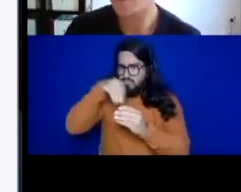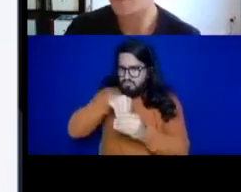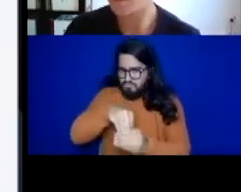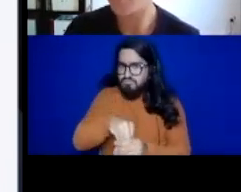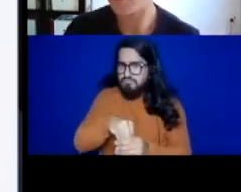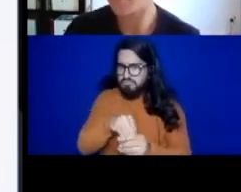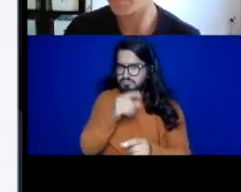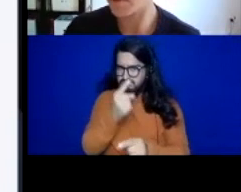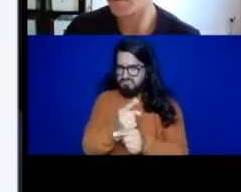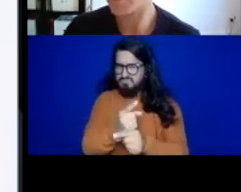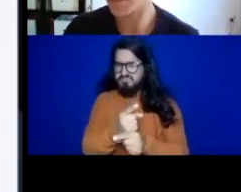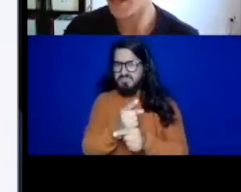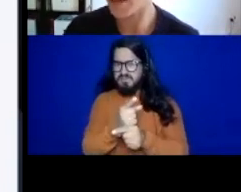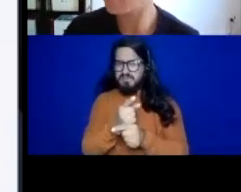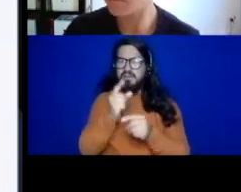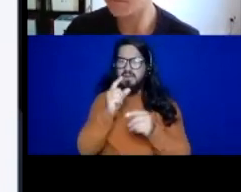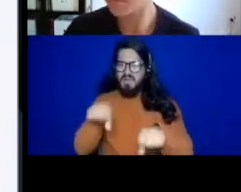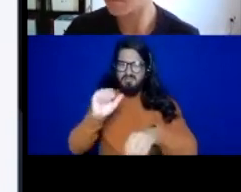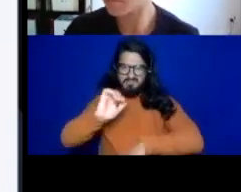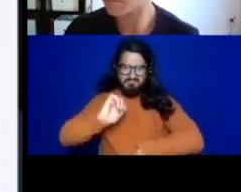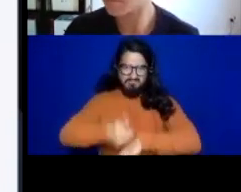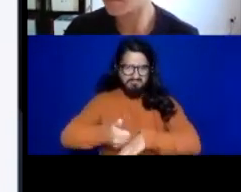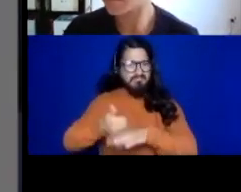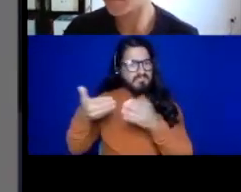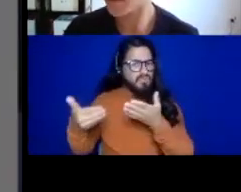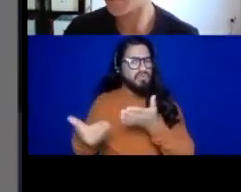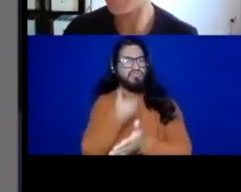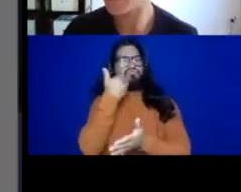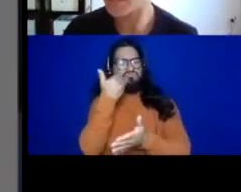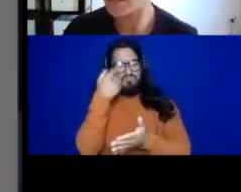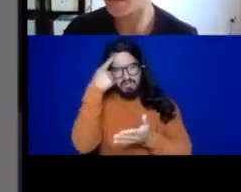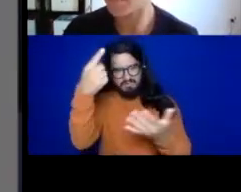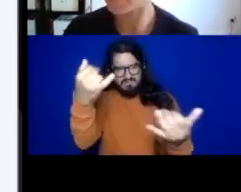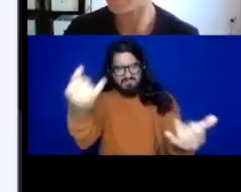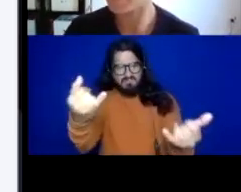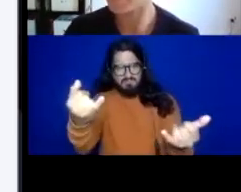carpetas, un vault que es básicamente una carpeta.